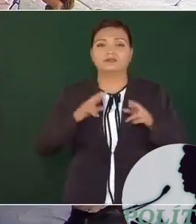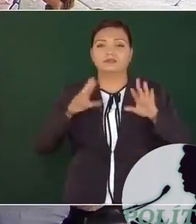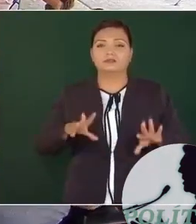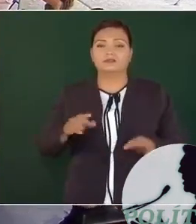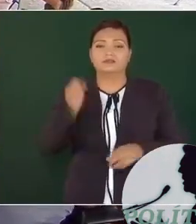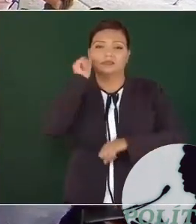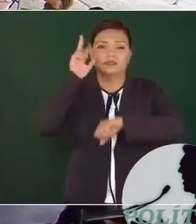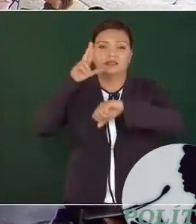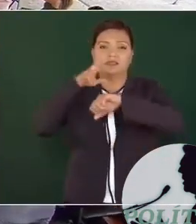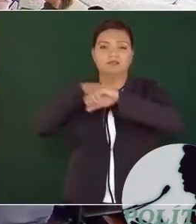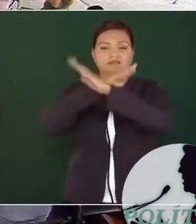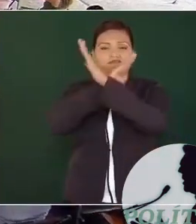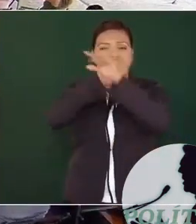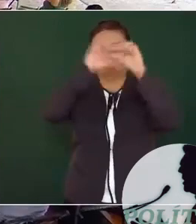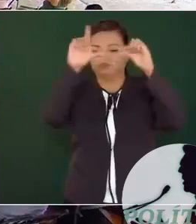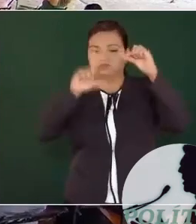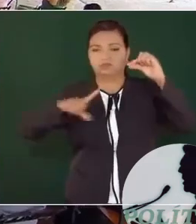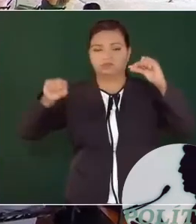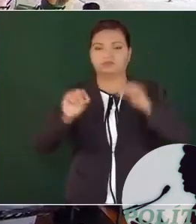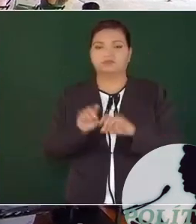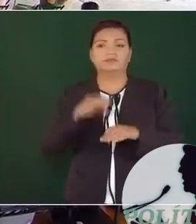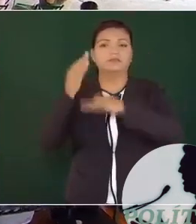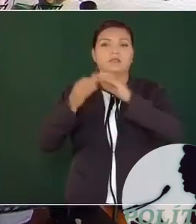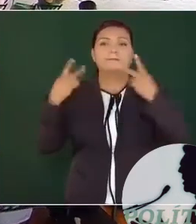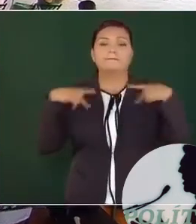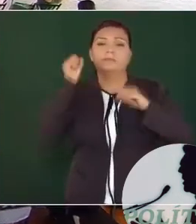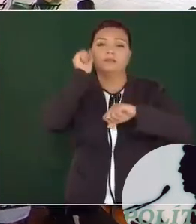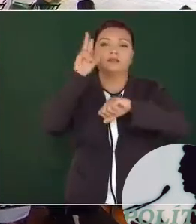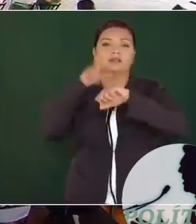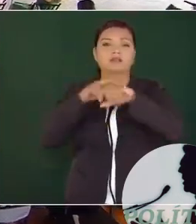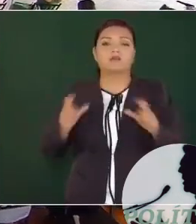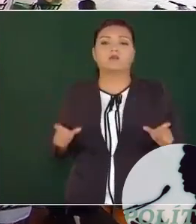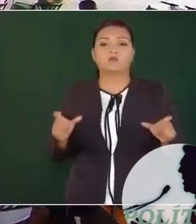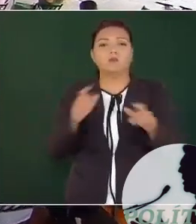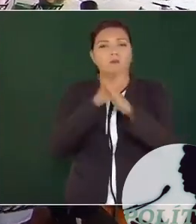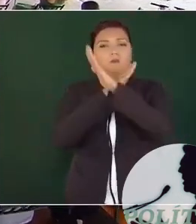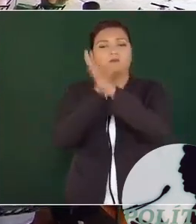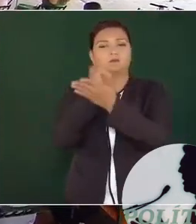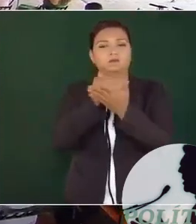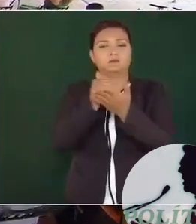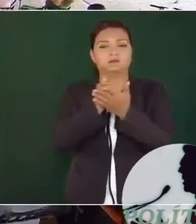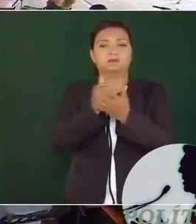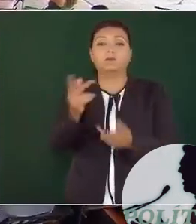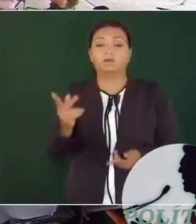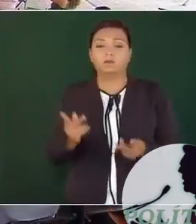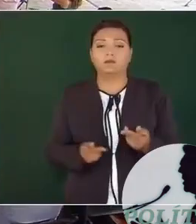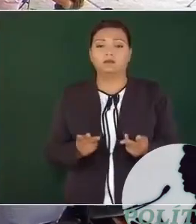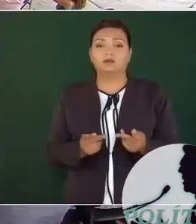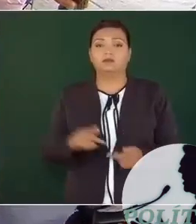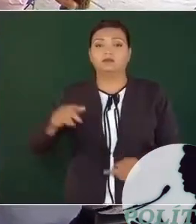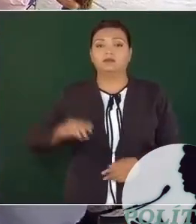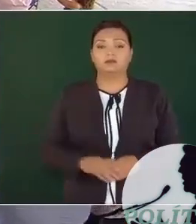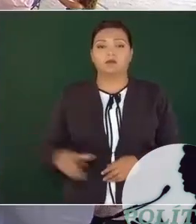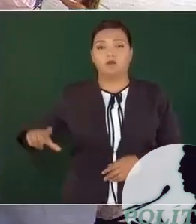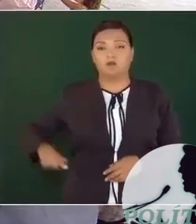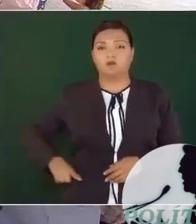representante del secretario de la Defensa Nacional, estimada secretaria de Seguridad y Protección Ciudadana, integrantes del gabinete